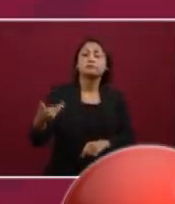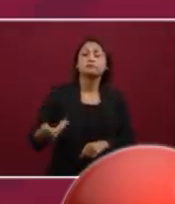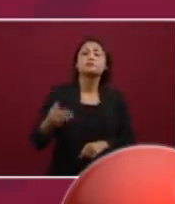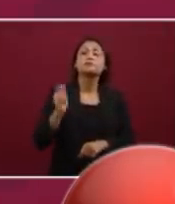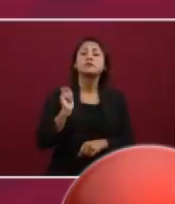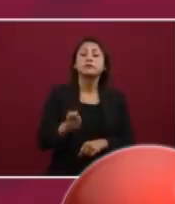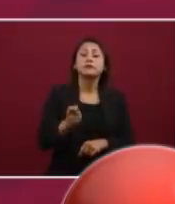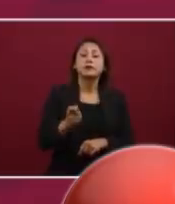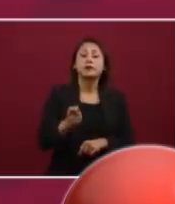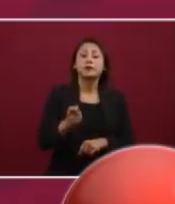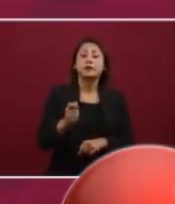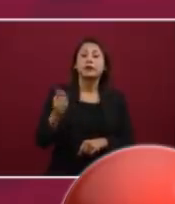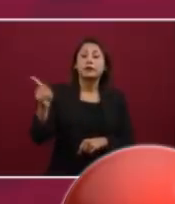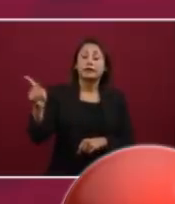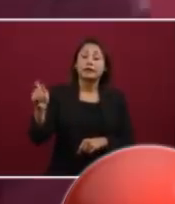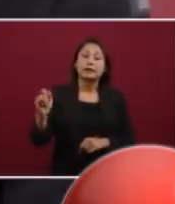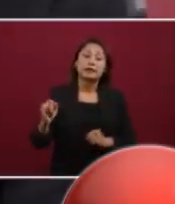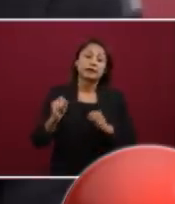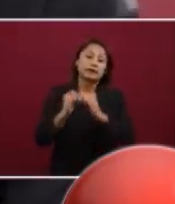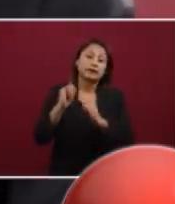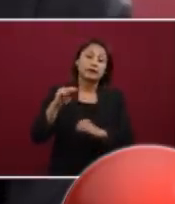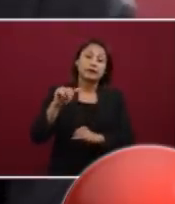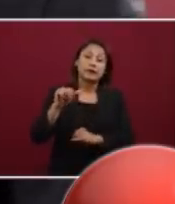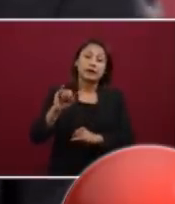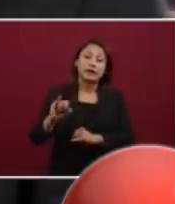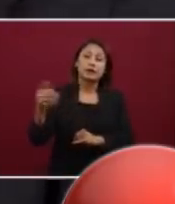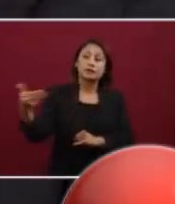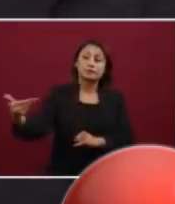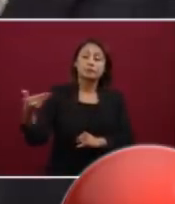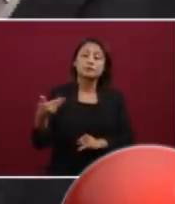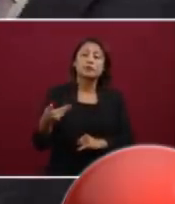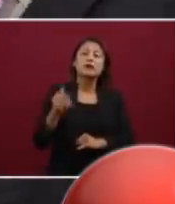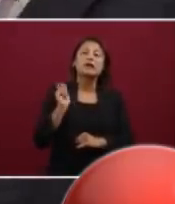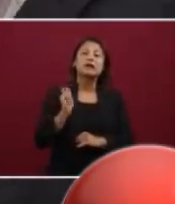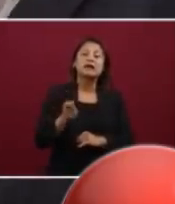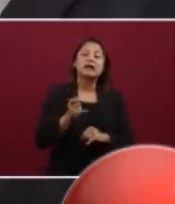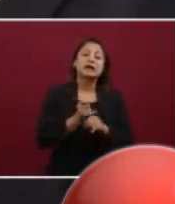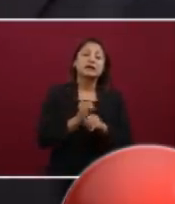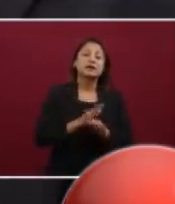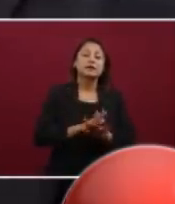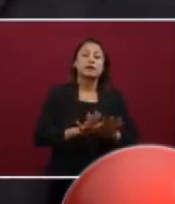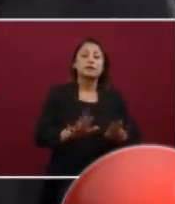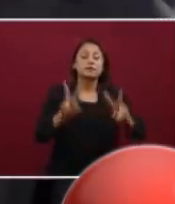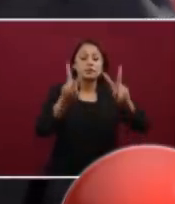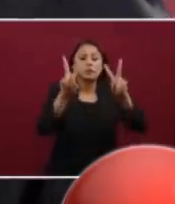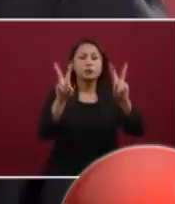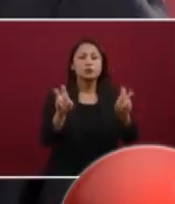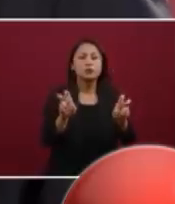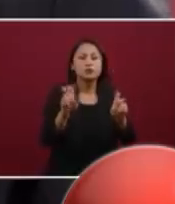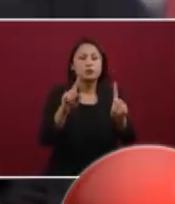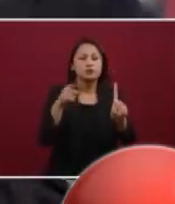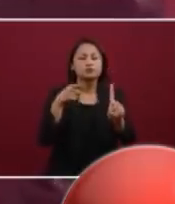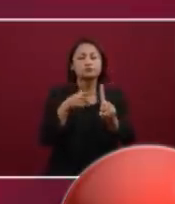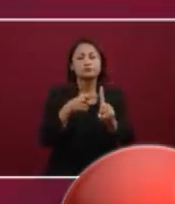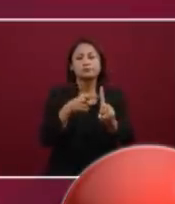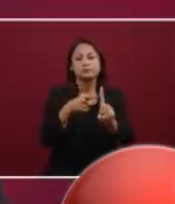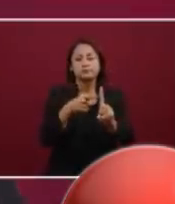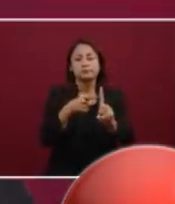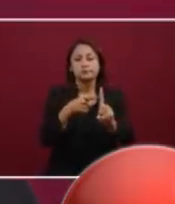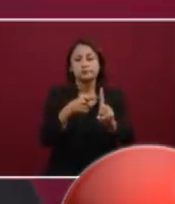nos pidió el Instituto de Transparencia fue la información sobre